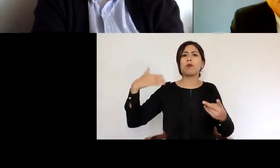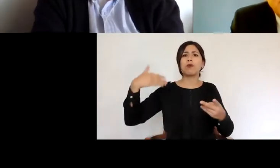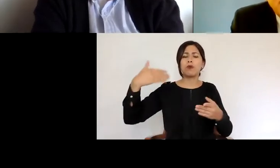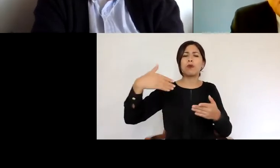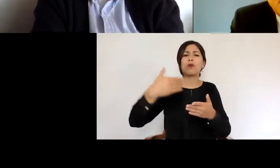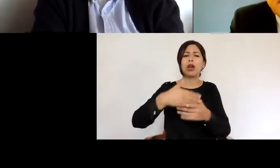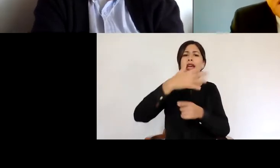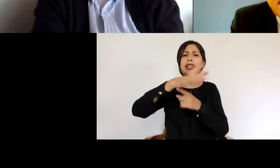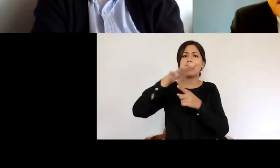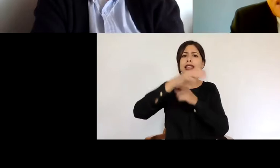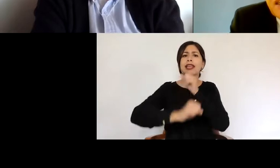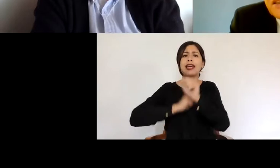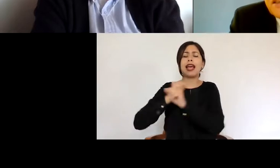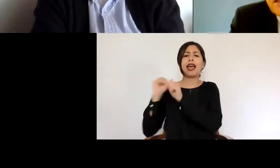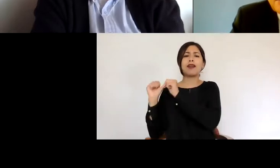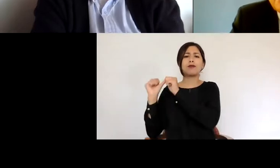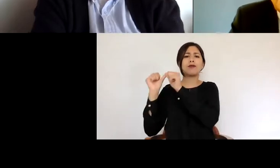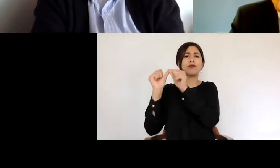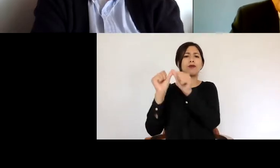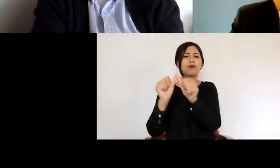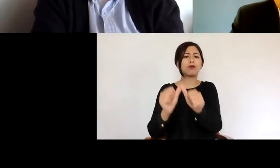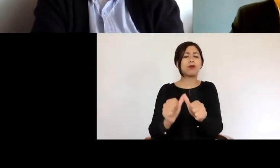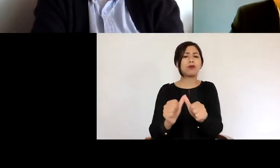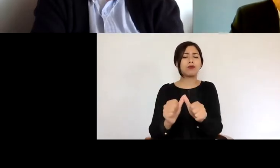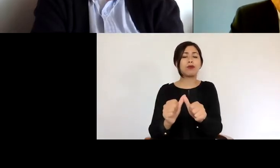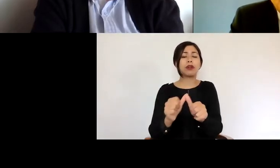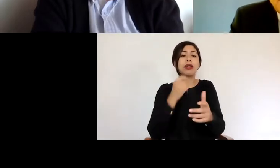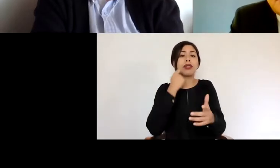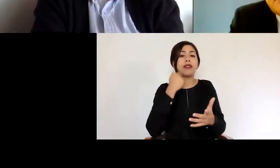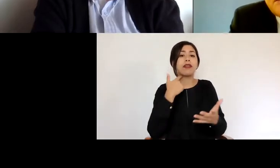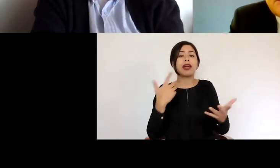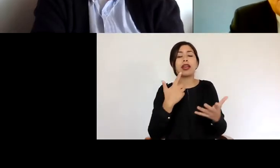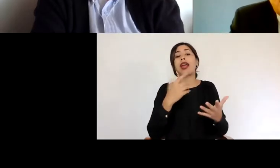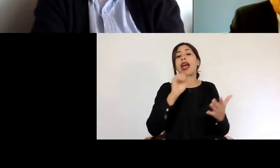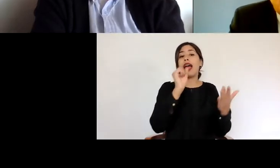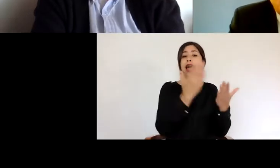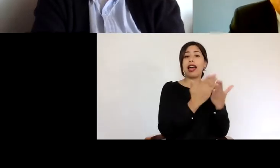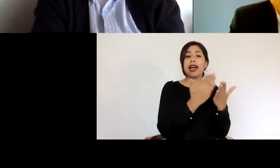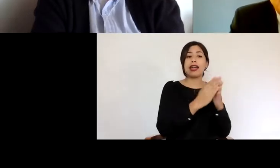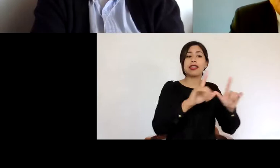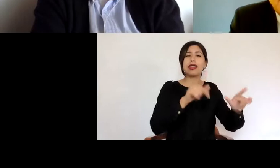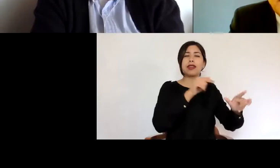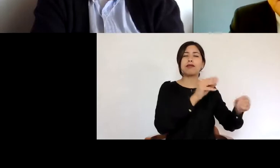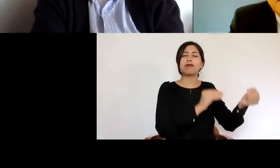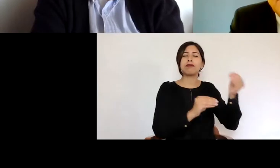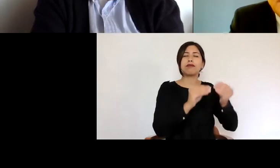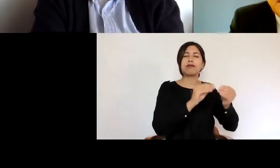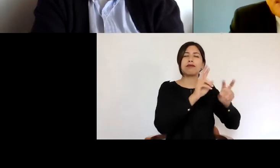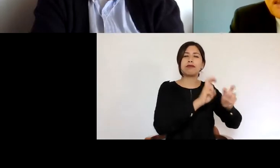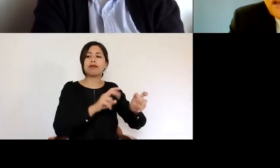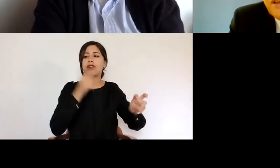tendiendo puentes entre el quehacer de la academia y los problemas más acuciantes del país.